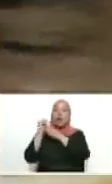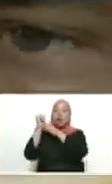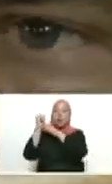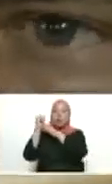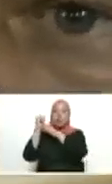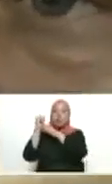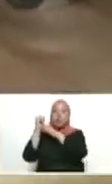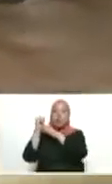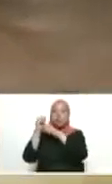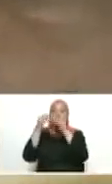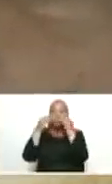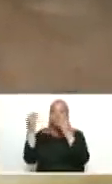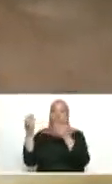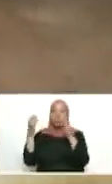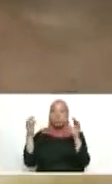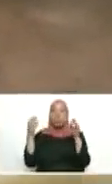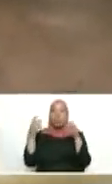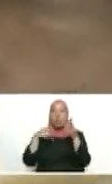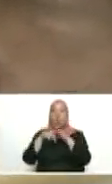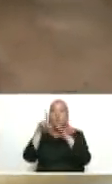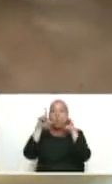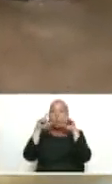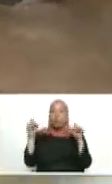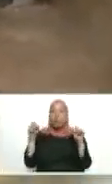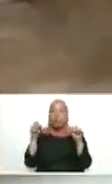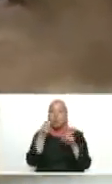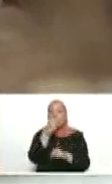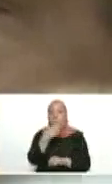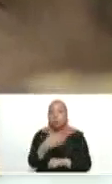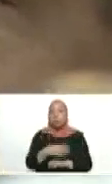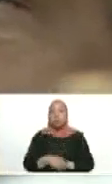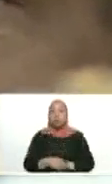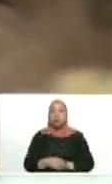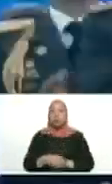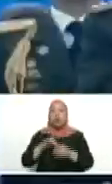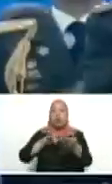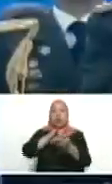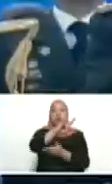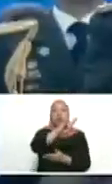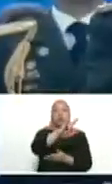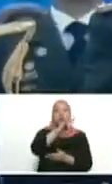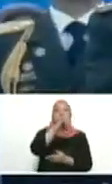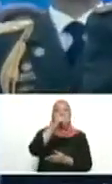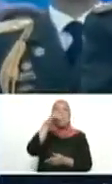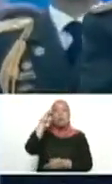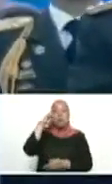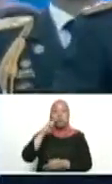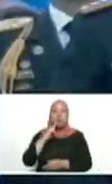que viene de cumplir también una gran carrera. En la aviación militar bolivariana,